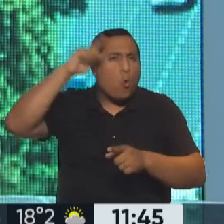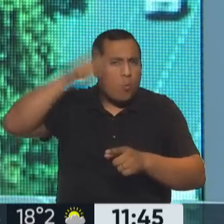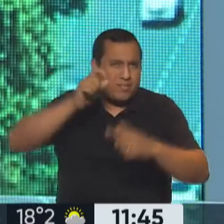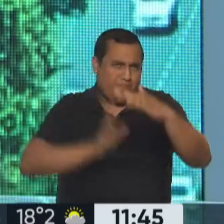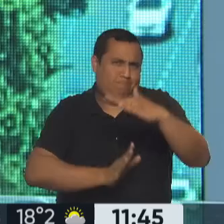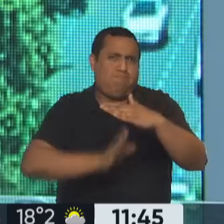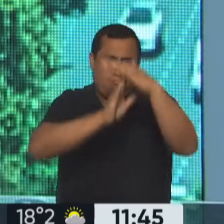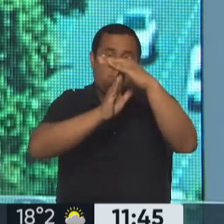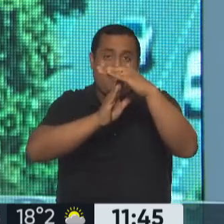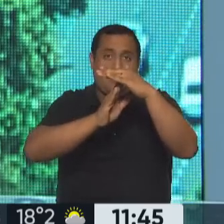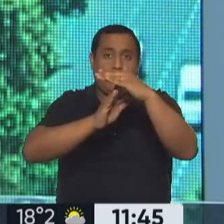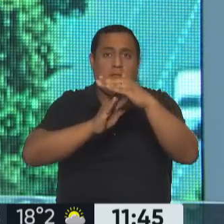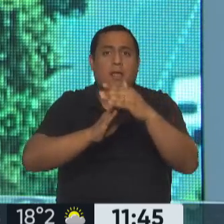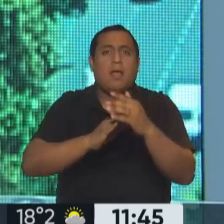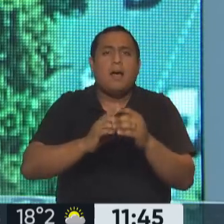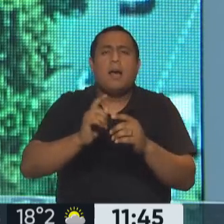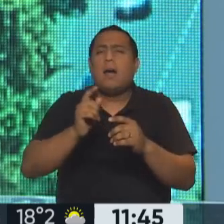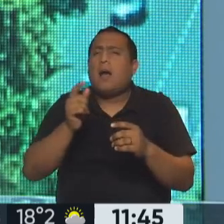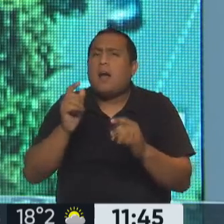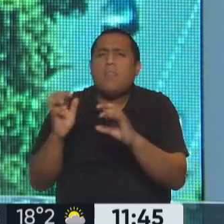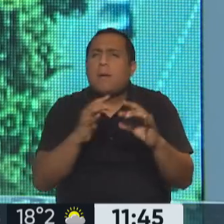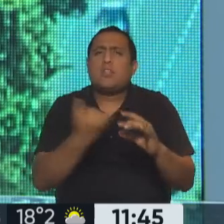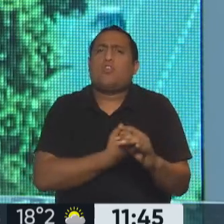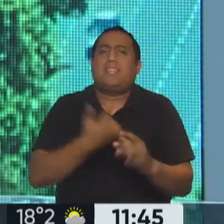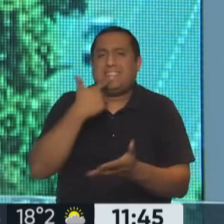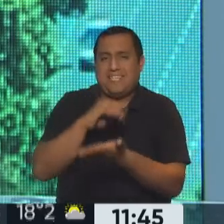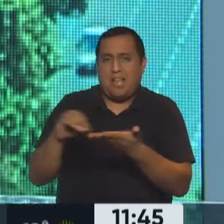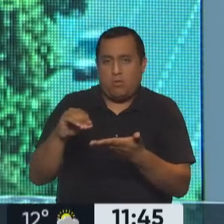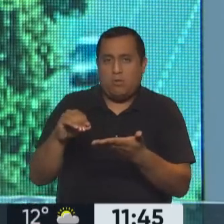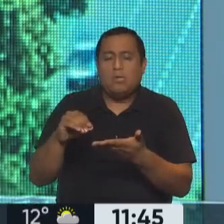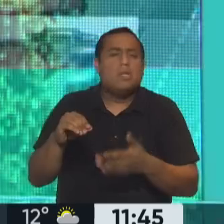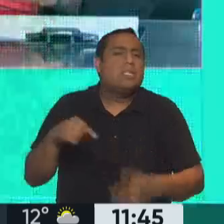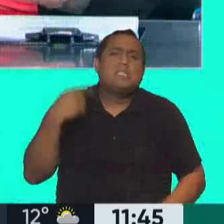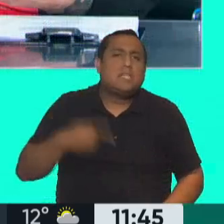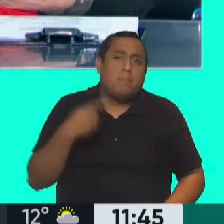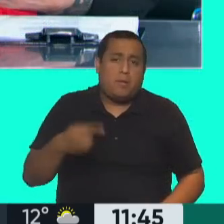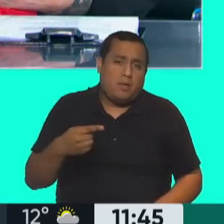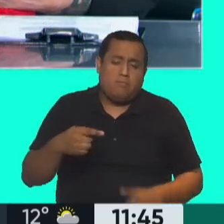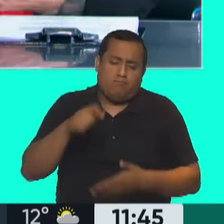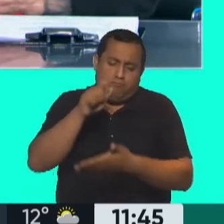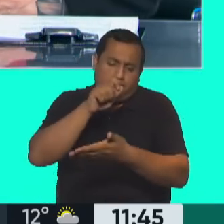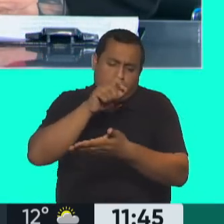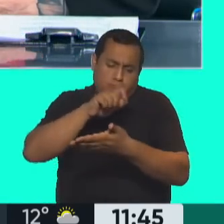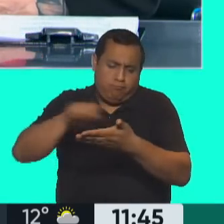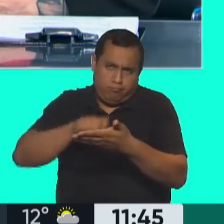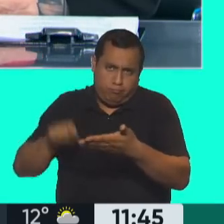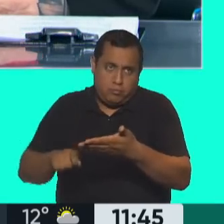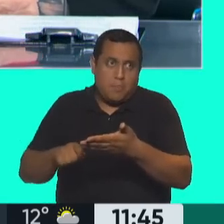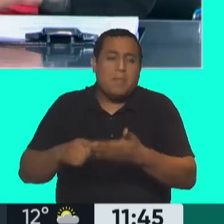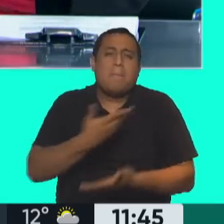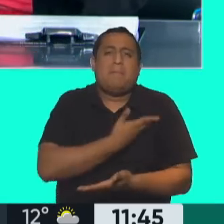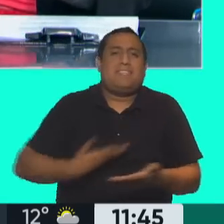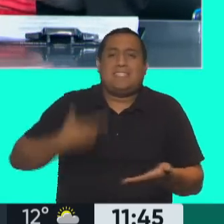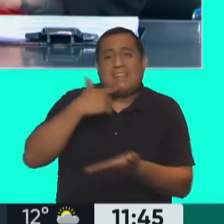Alta en el Consejo de la Magistratura fueron tratadas en el recinto. El trámite habitual es una nota que la firma la presidencia de la Cámara